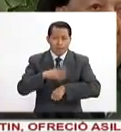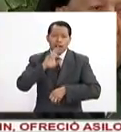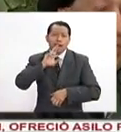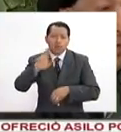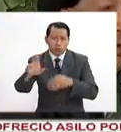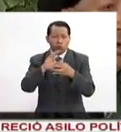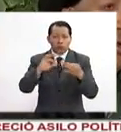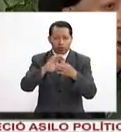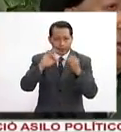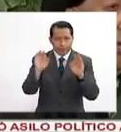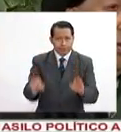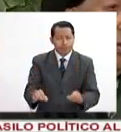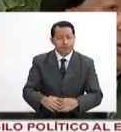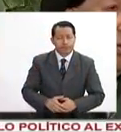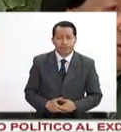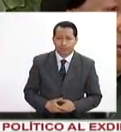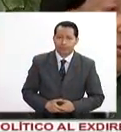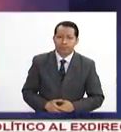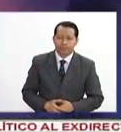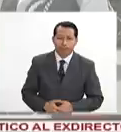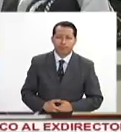los fallecidos en el siniestro.